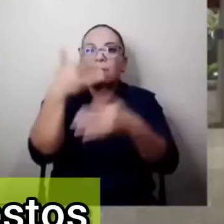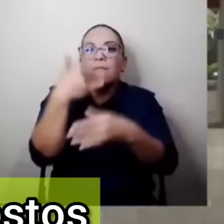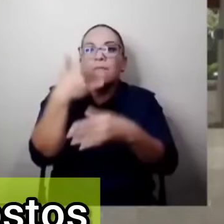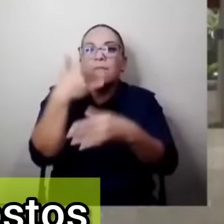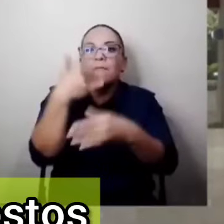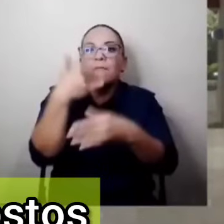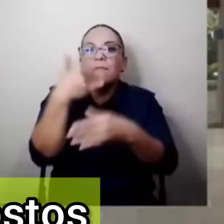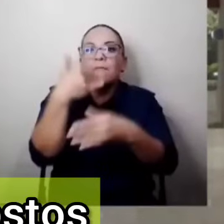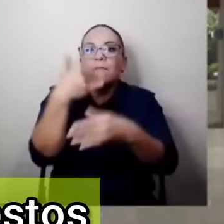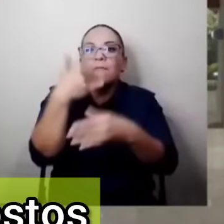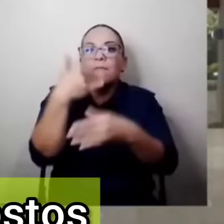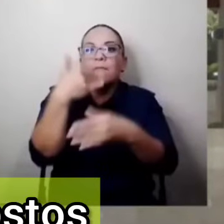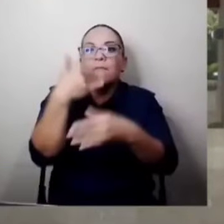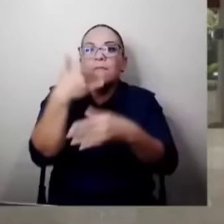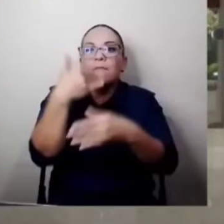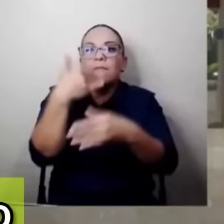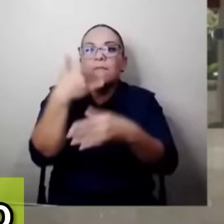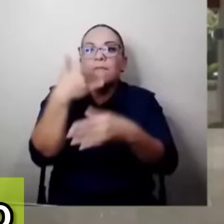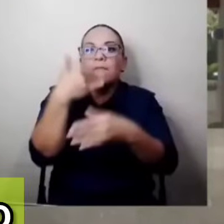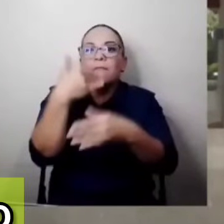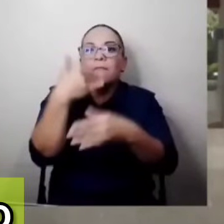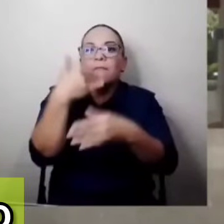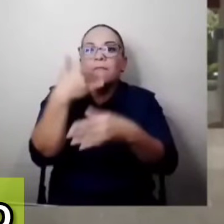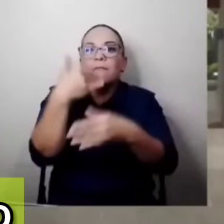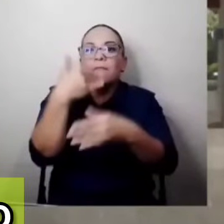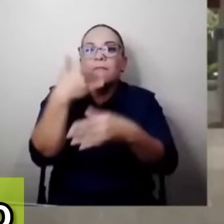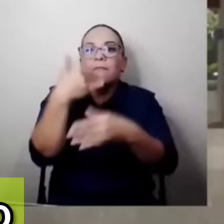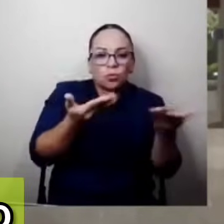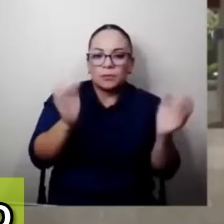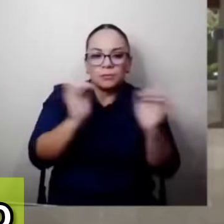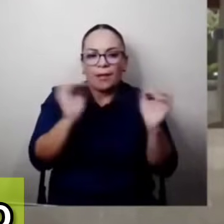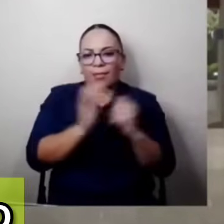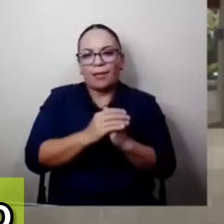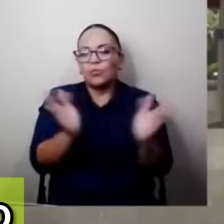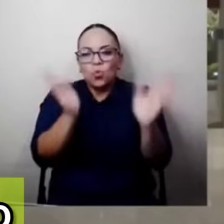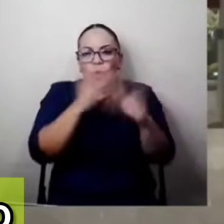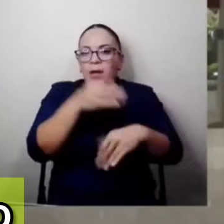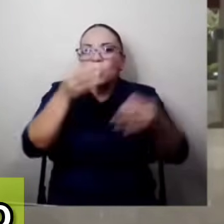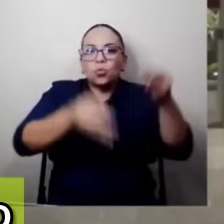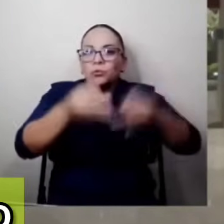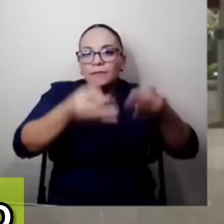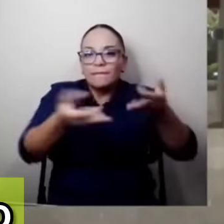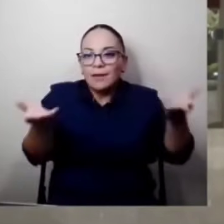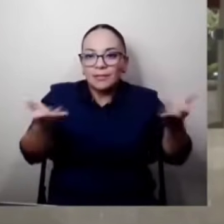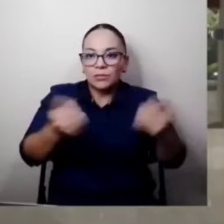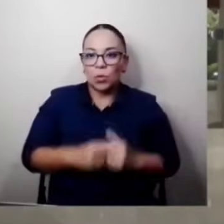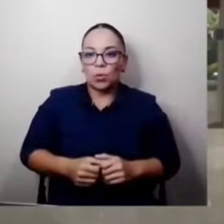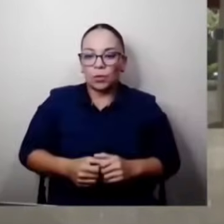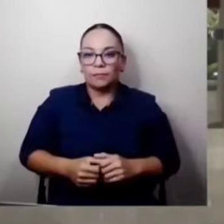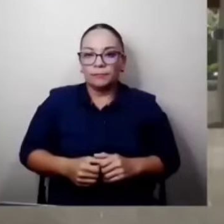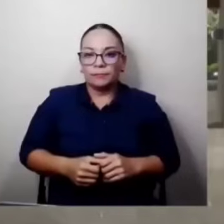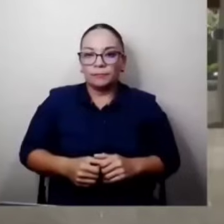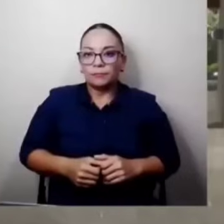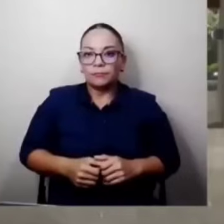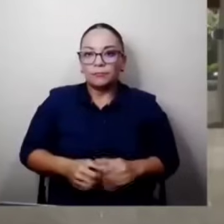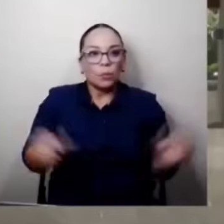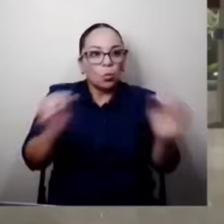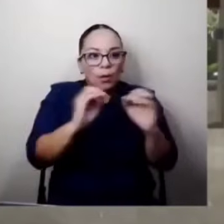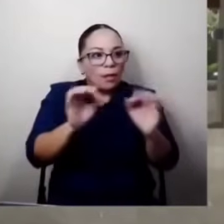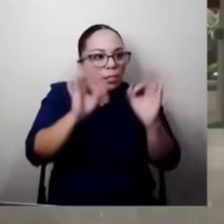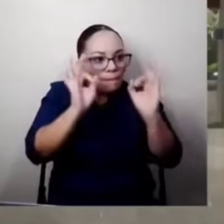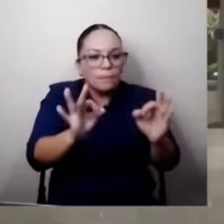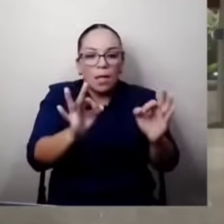de incrementación en costos, que no hay una justificación de peso que diga, ah, bueno, este va a